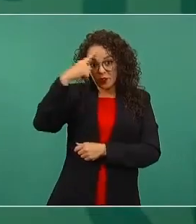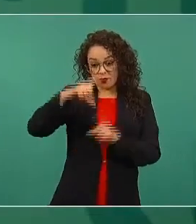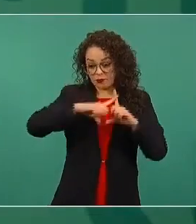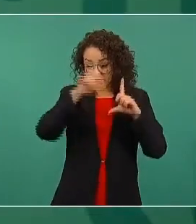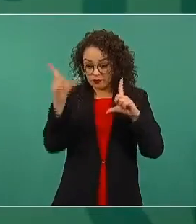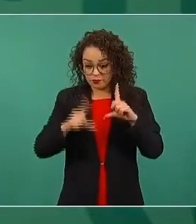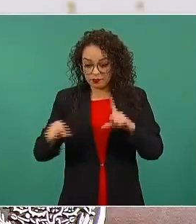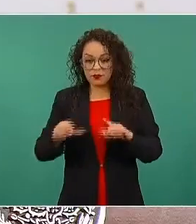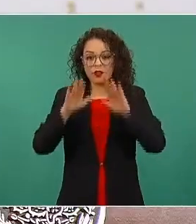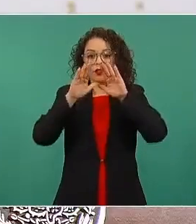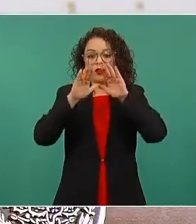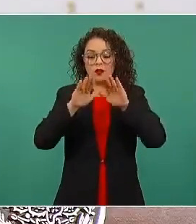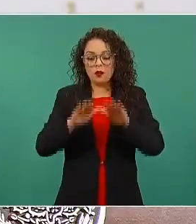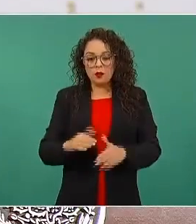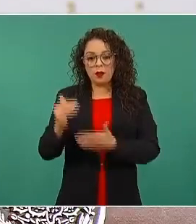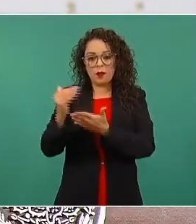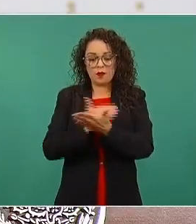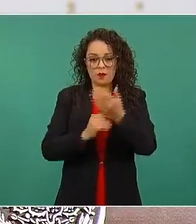lo tercero,